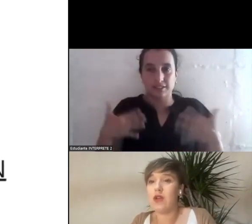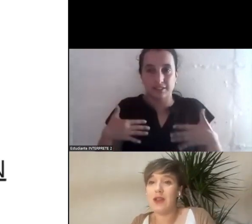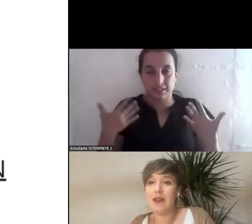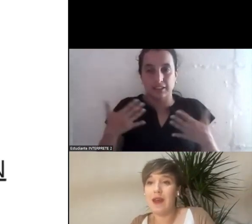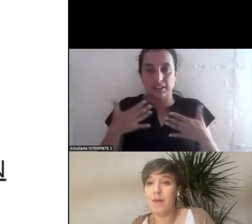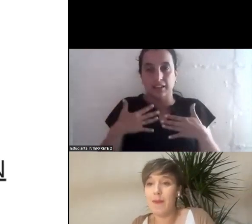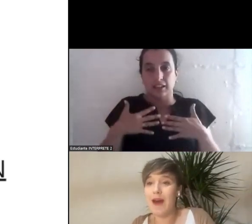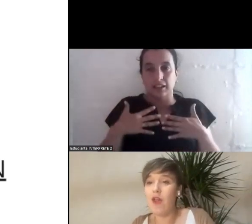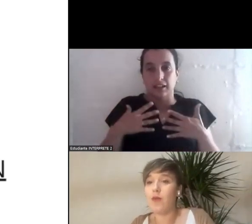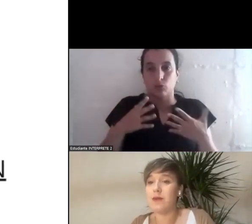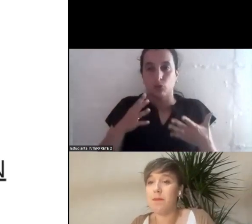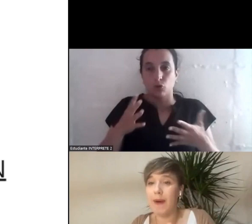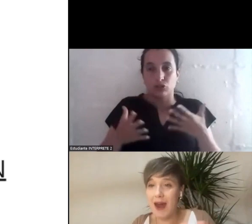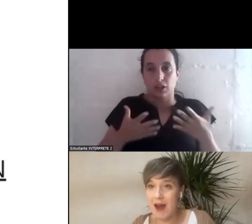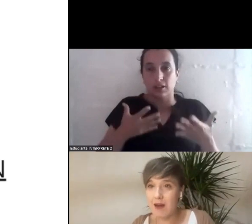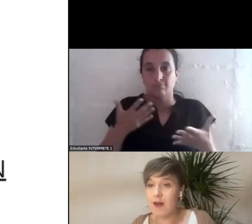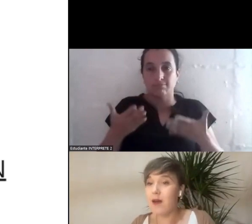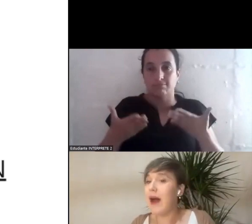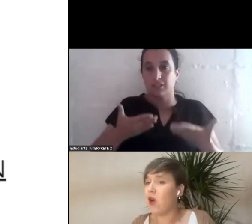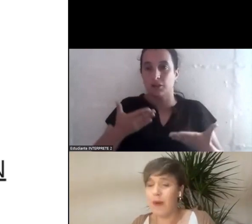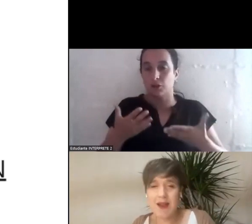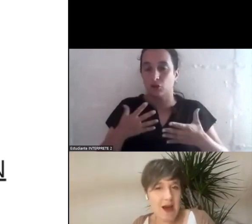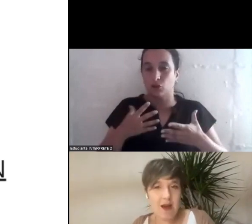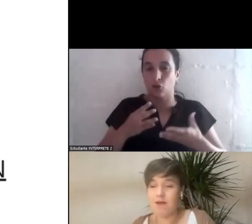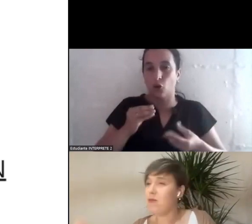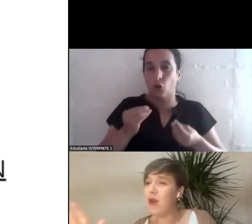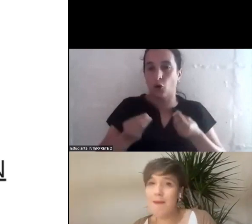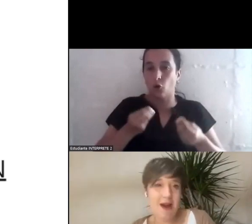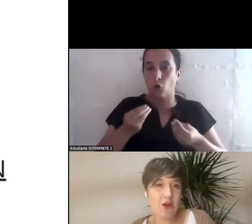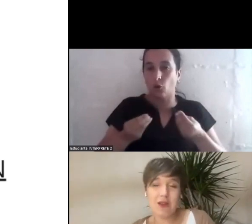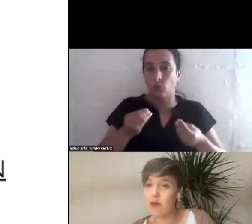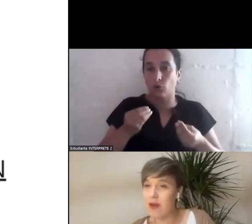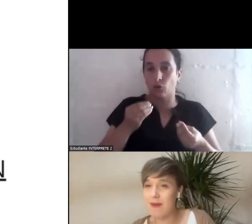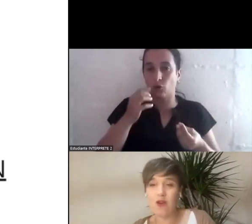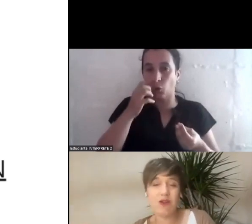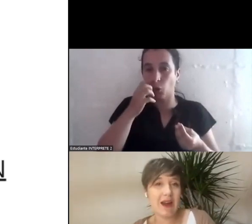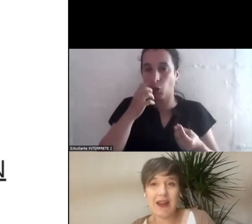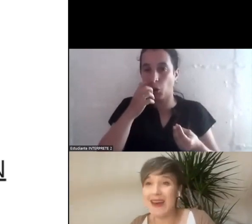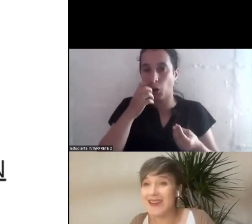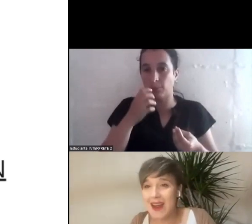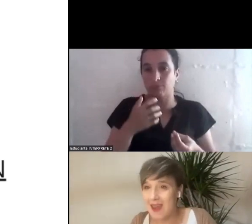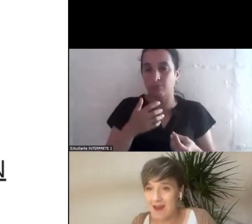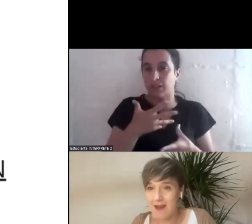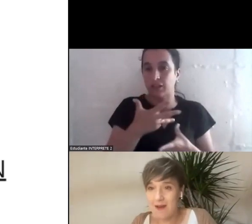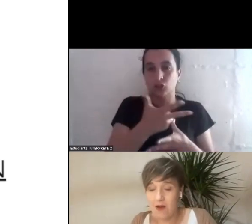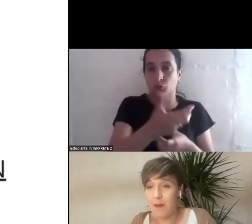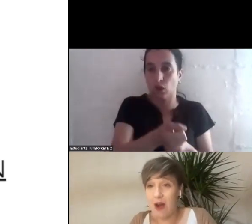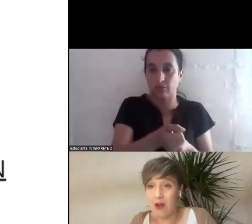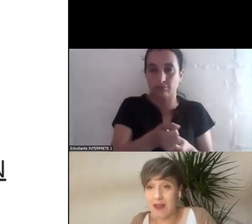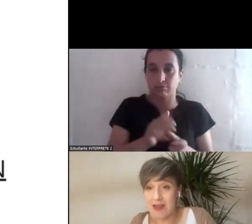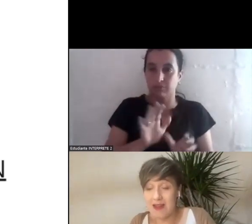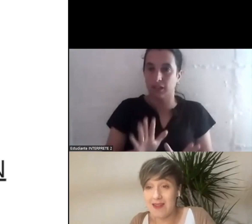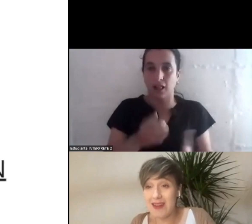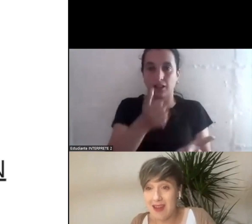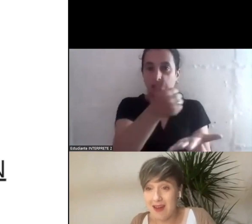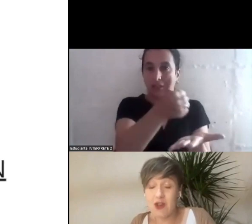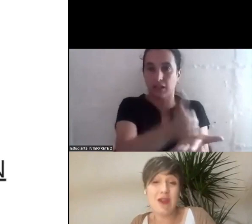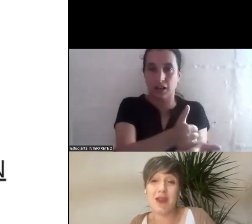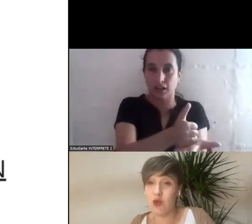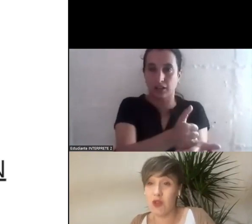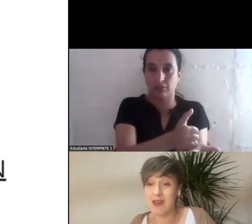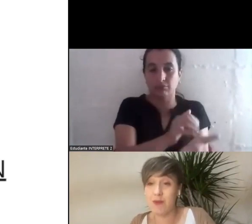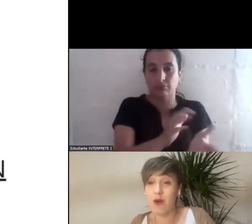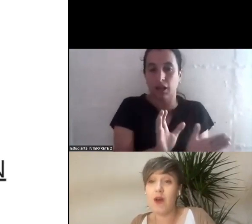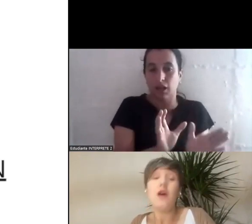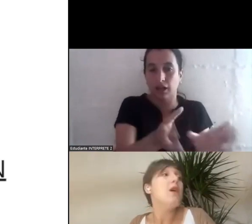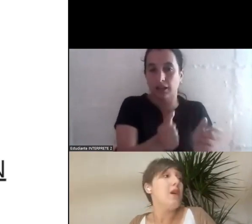si uno se siente preparado, pues parar, acompañar, una mano, tender una mano, tranquilidad, estar ahí, ¿no? Para lo que necesiten, ya está. Eso ya